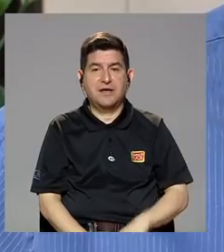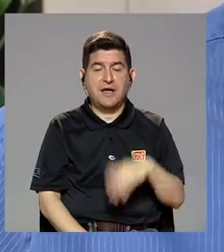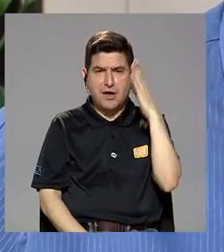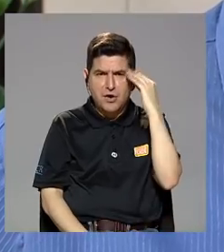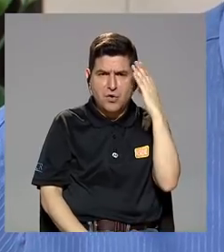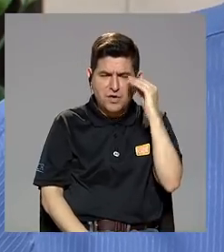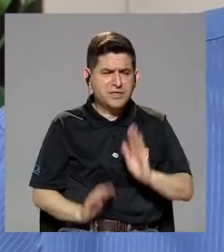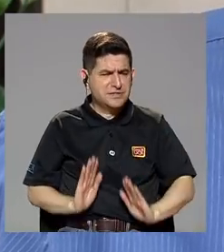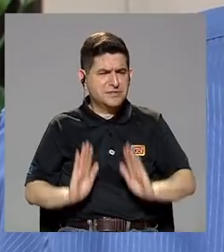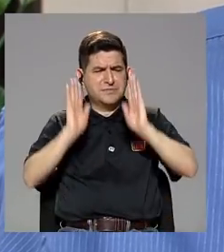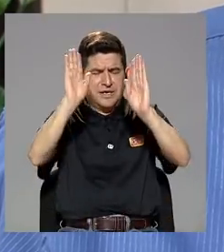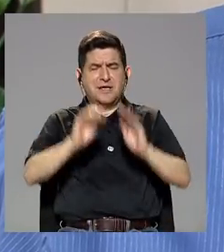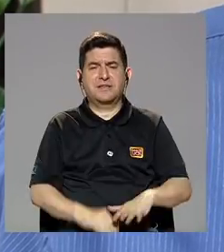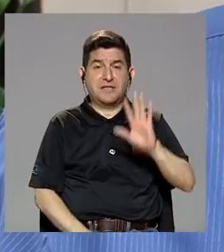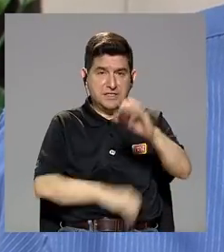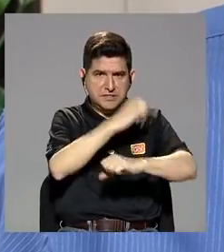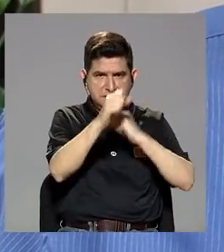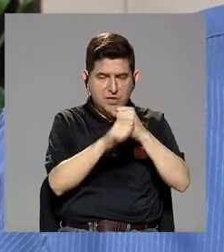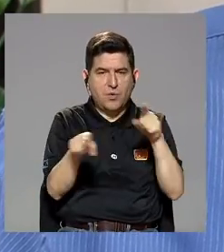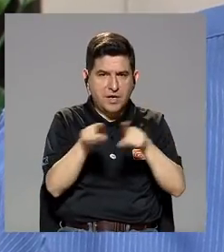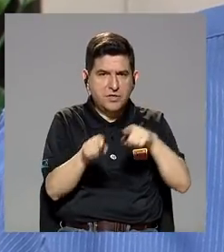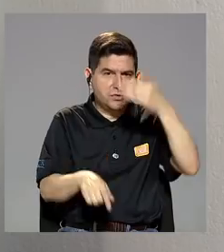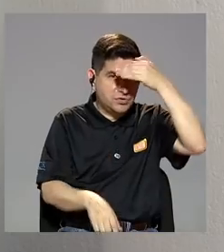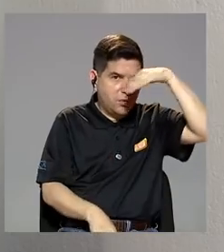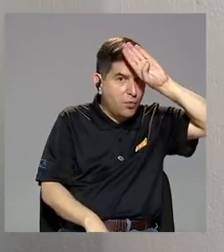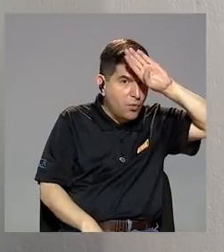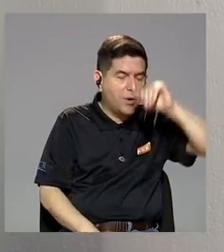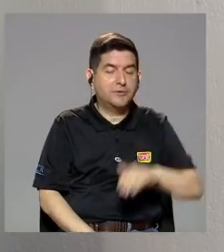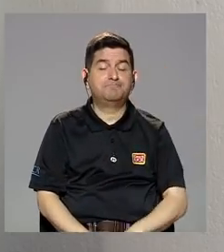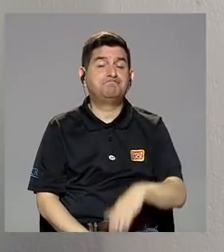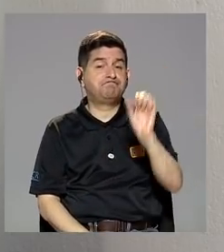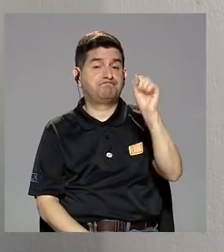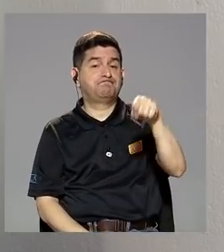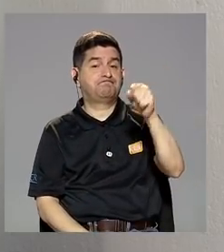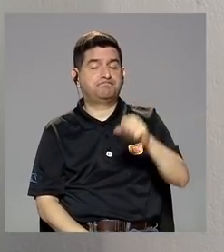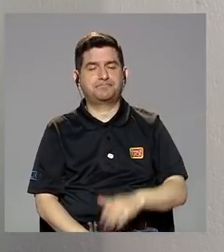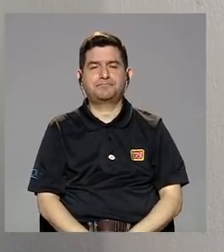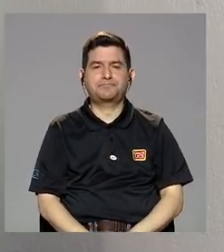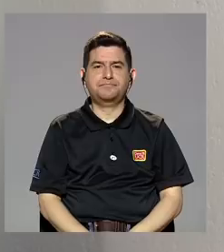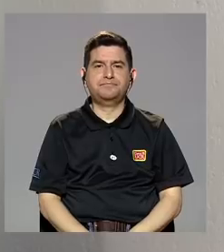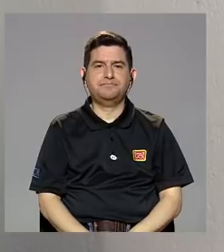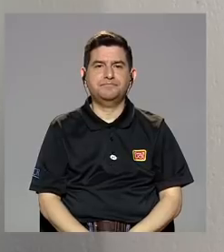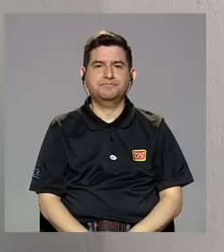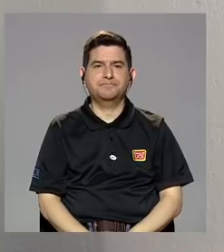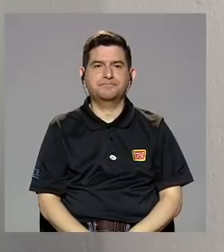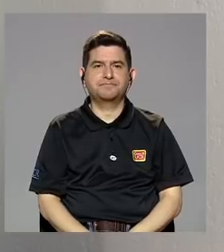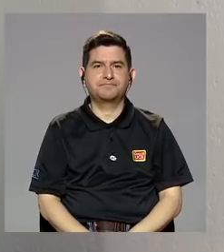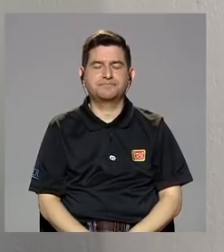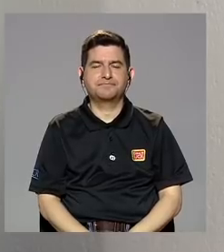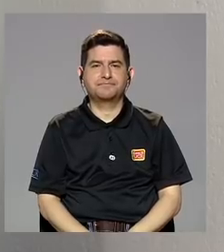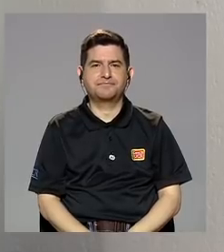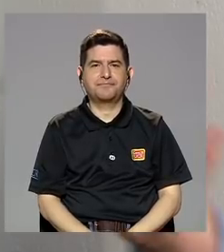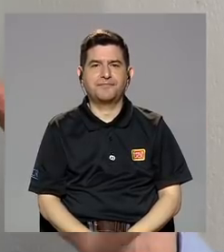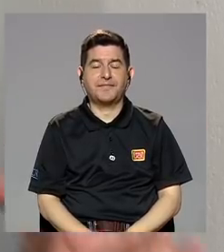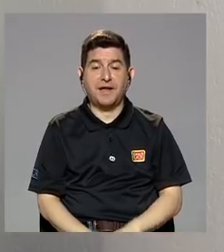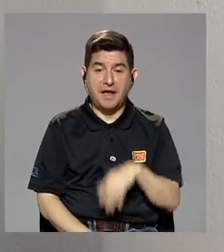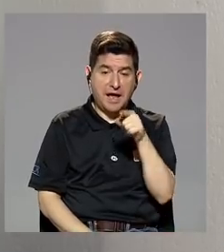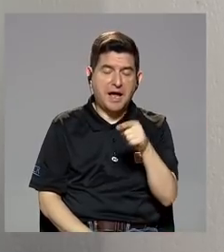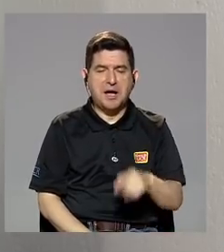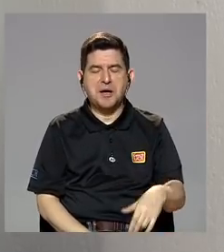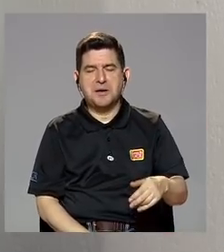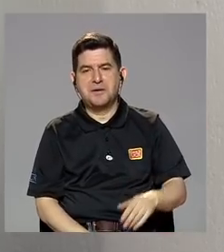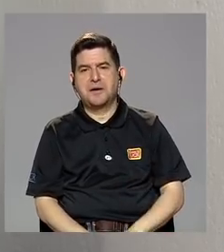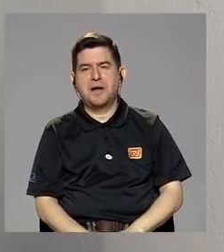viviendo experiencias magníficas porque estuvo cinco años también como exactamente y fíjate qué me llaman o